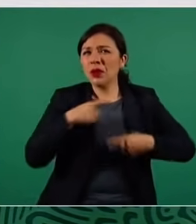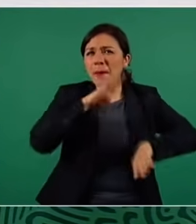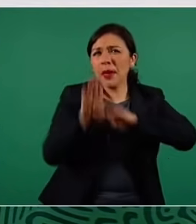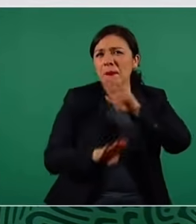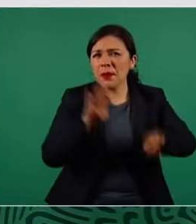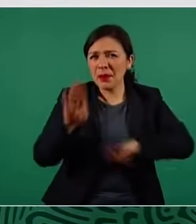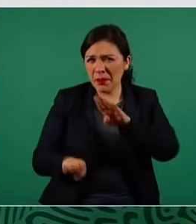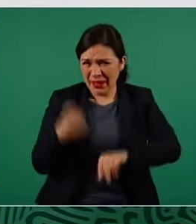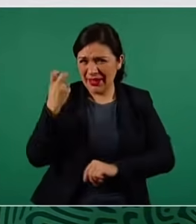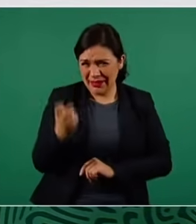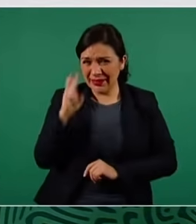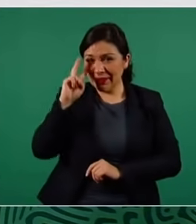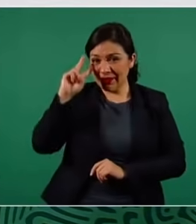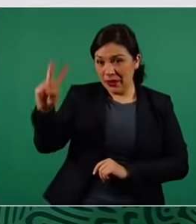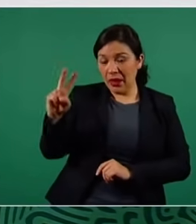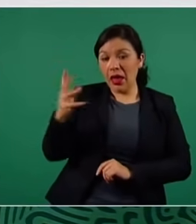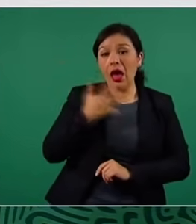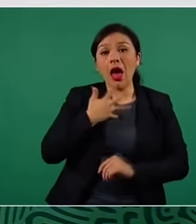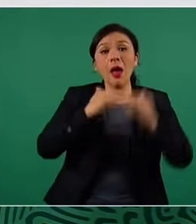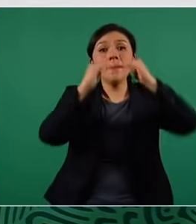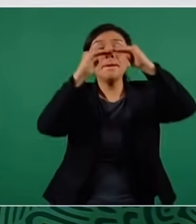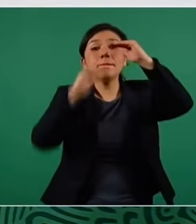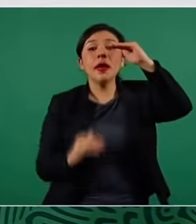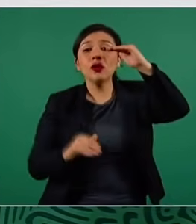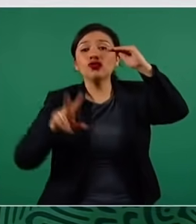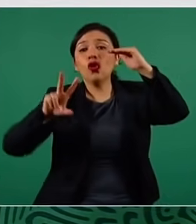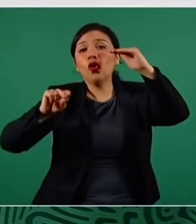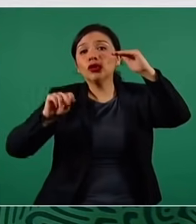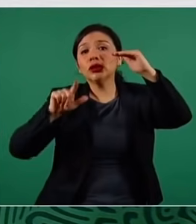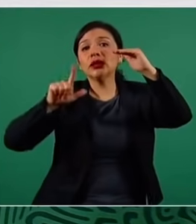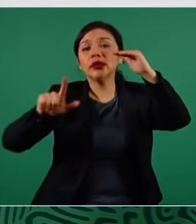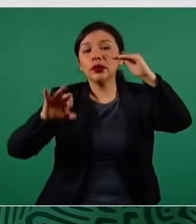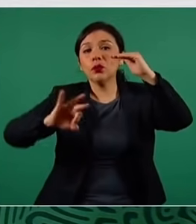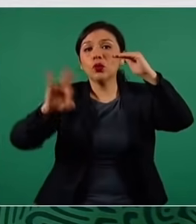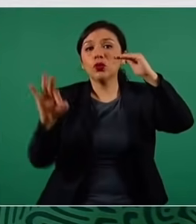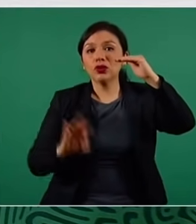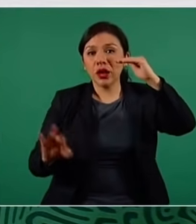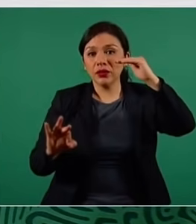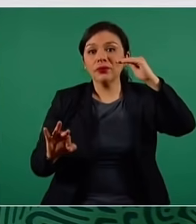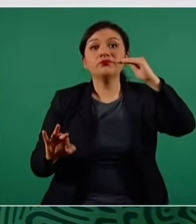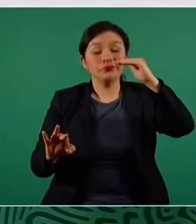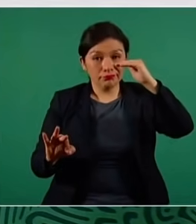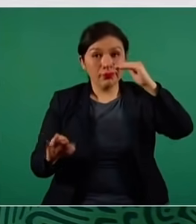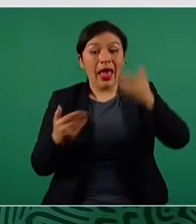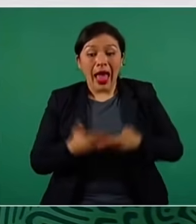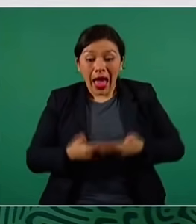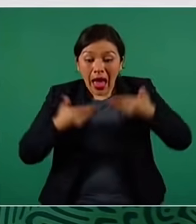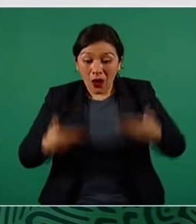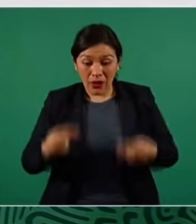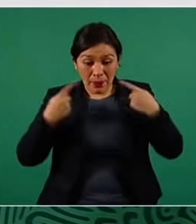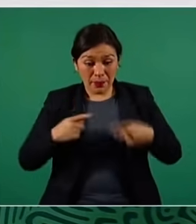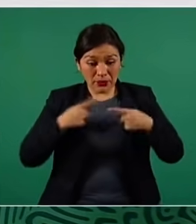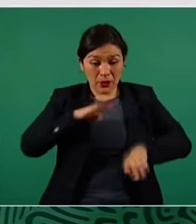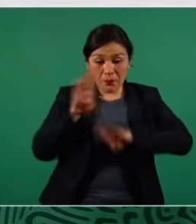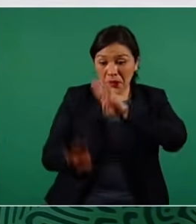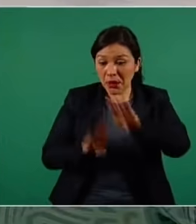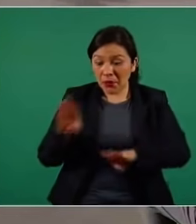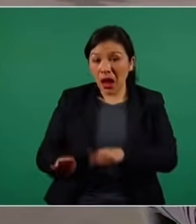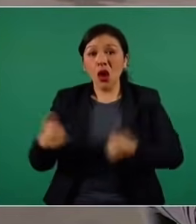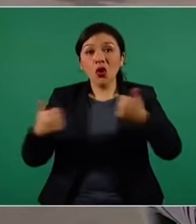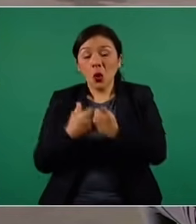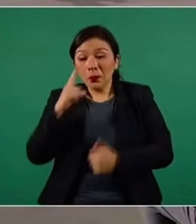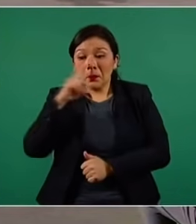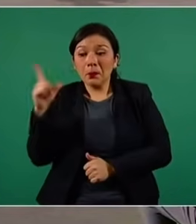2021 es una reducción de 87 por ciento hoy la mortalidad en méxico asociada con kobe